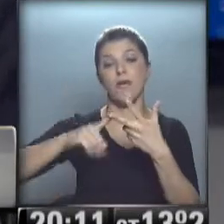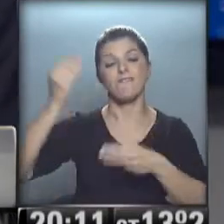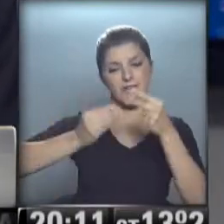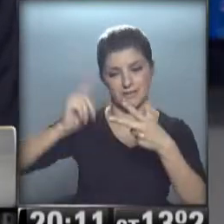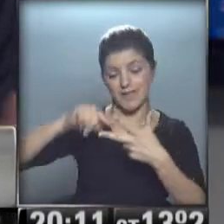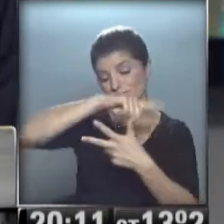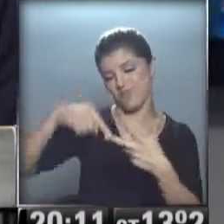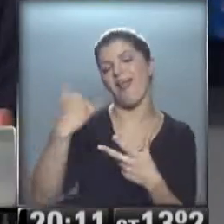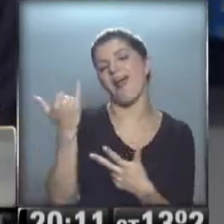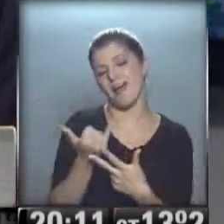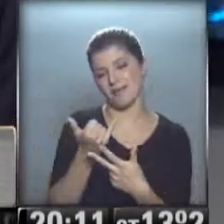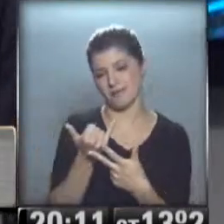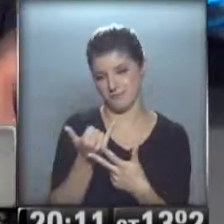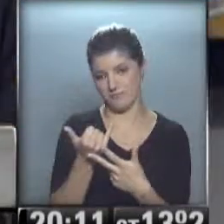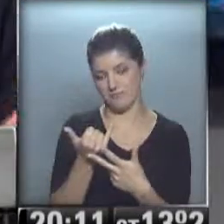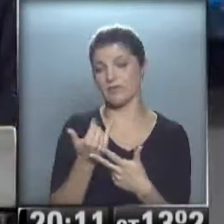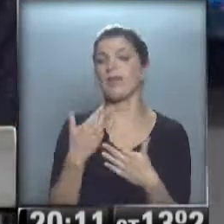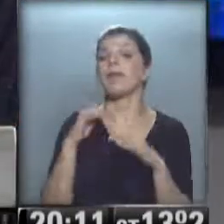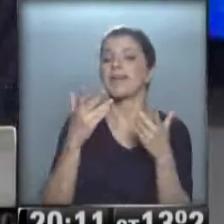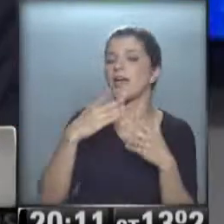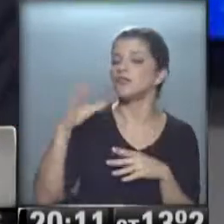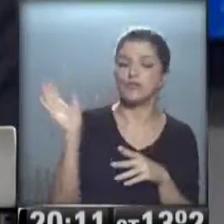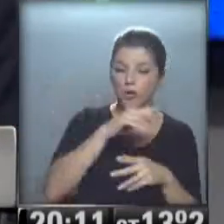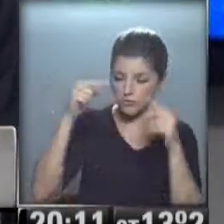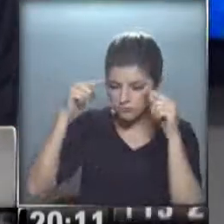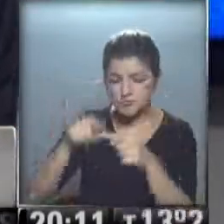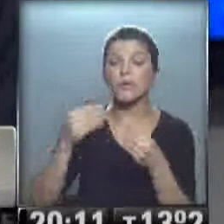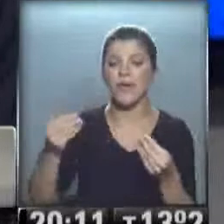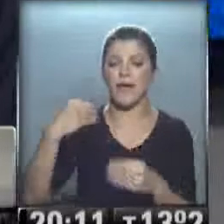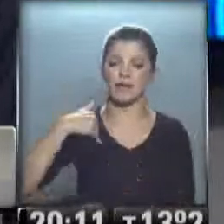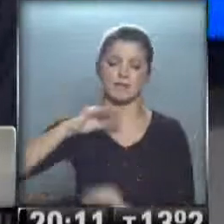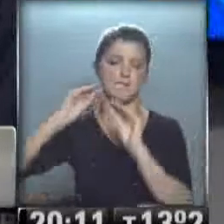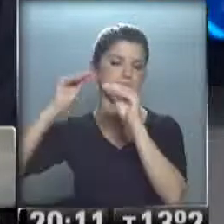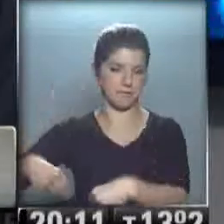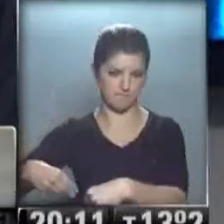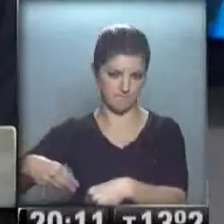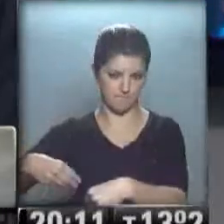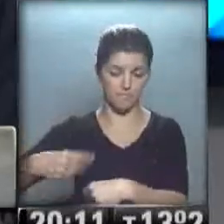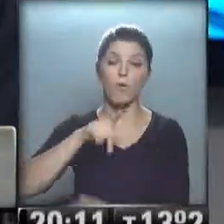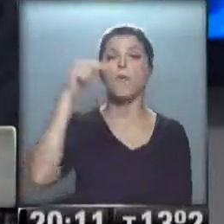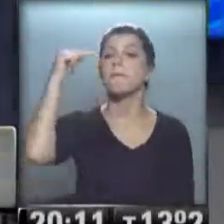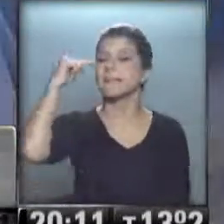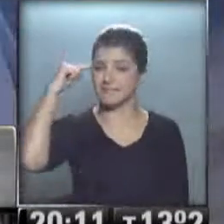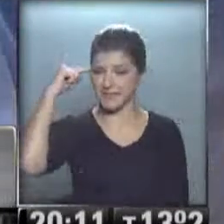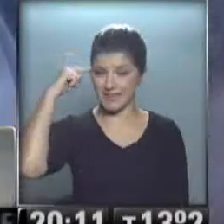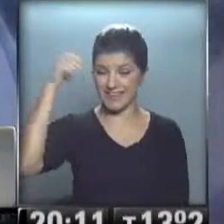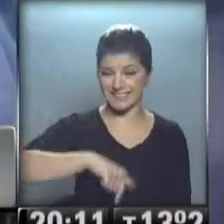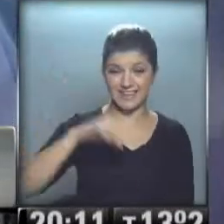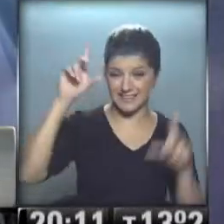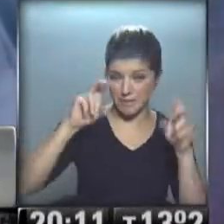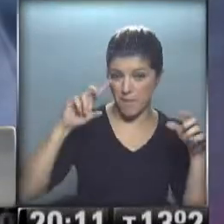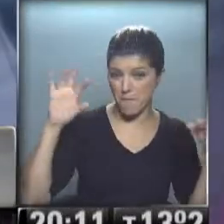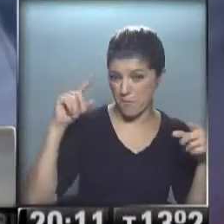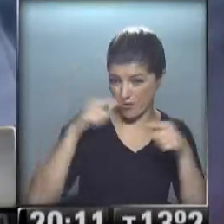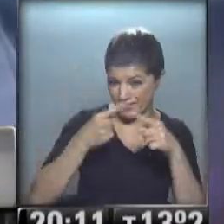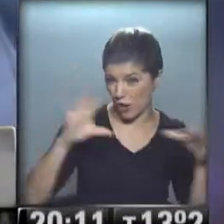financiero que obviamente es el de perjudicar a la Argentina. Fíjate hasta qué nivel está involucrado el tema político, porque